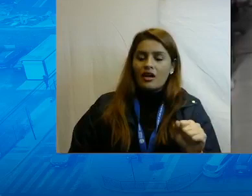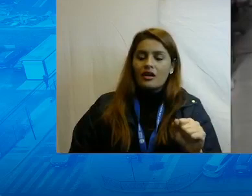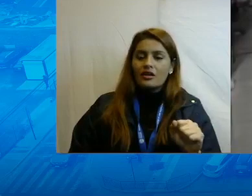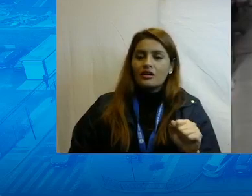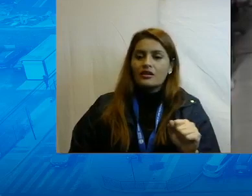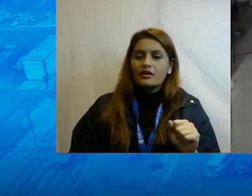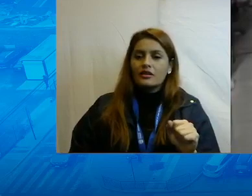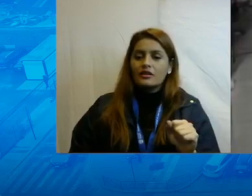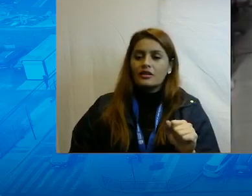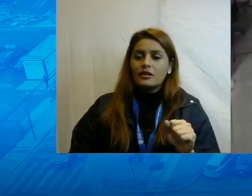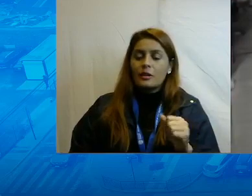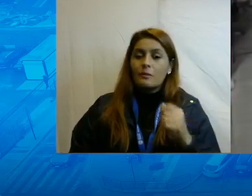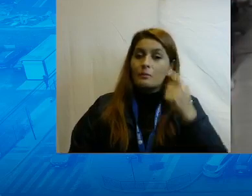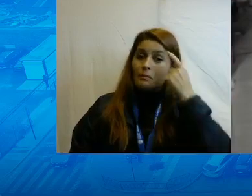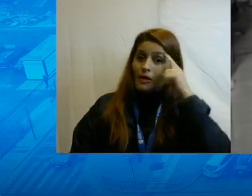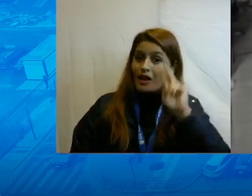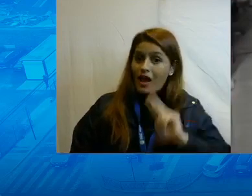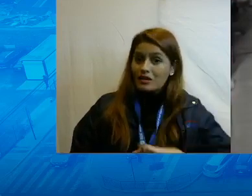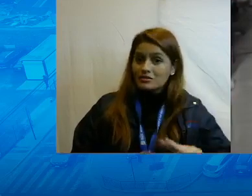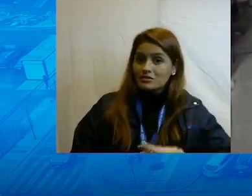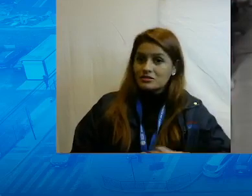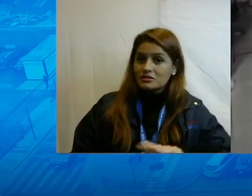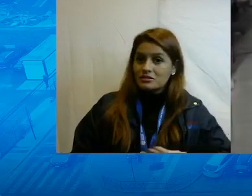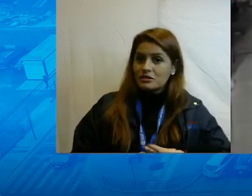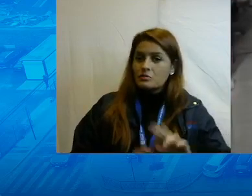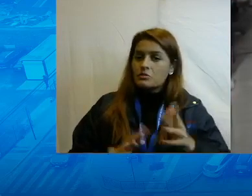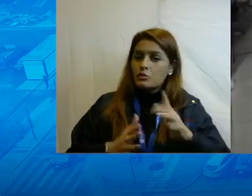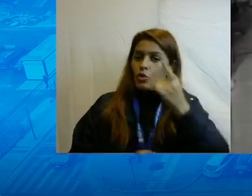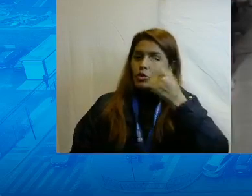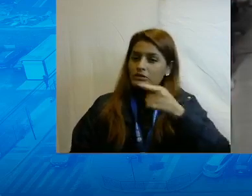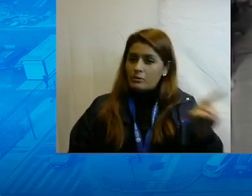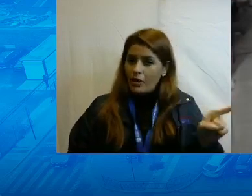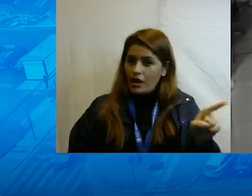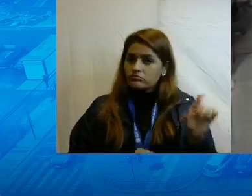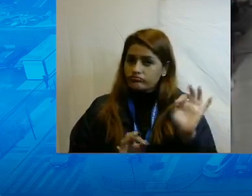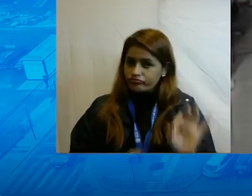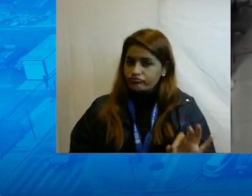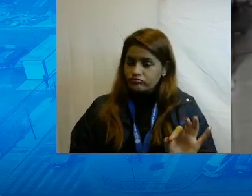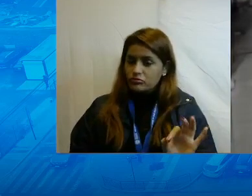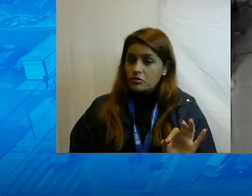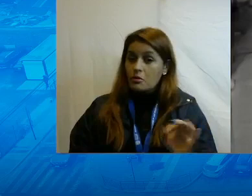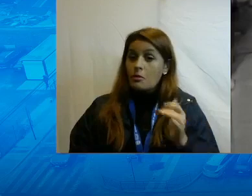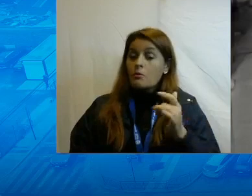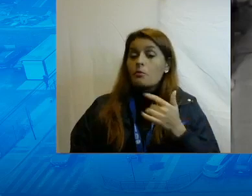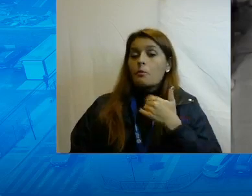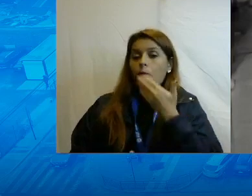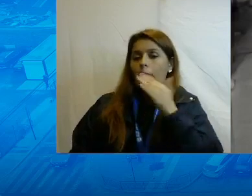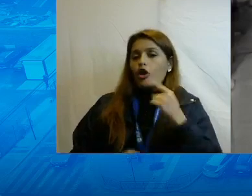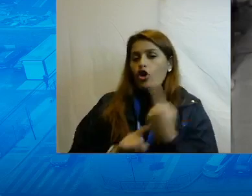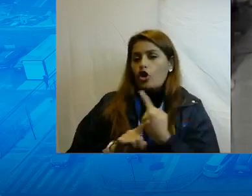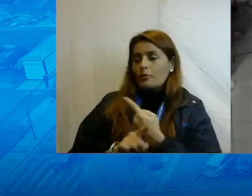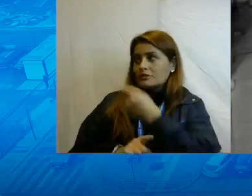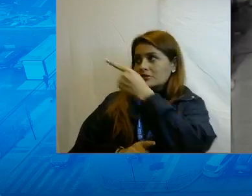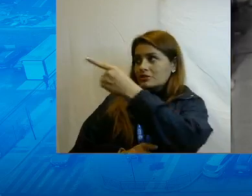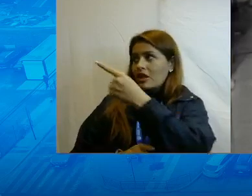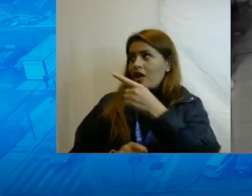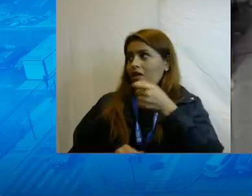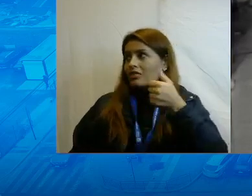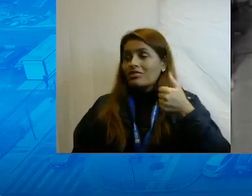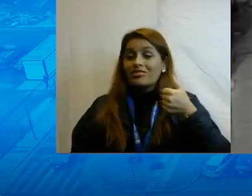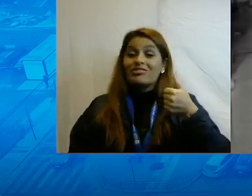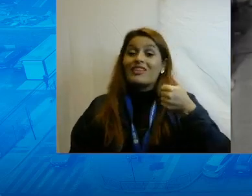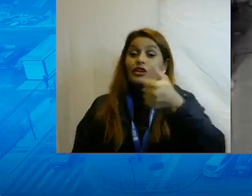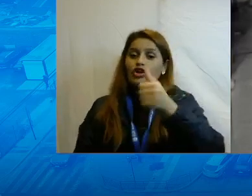para revisar la precisión, si efectivamente es hace una semana. Para que le voy a dar la palabra al director Carlos Núñez para que nos